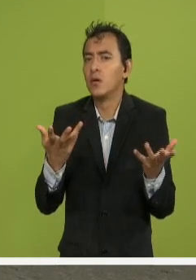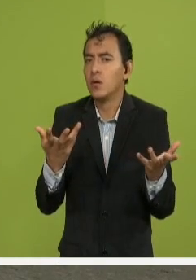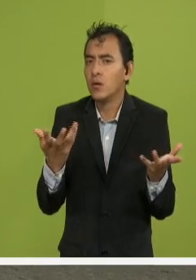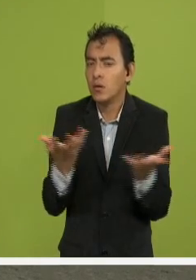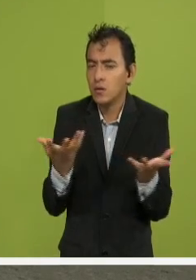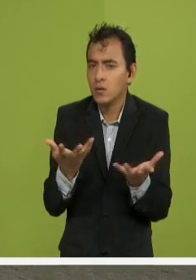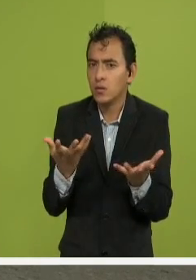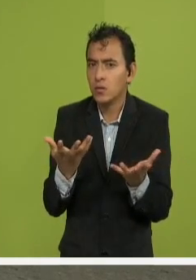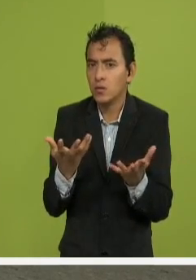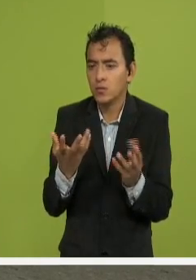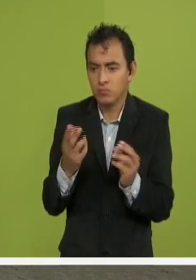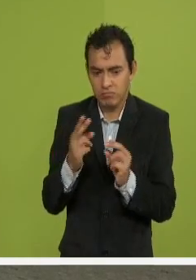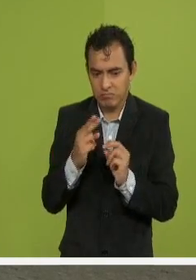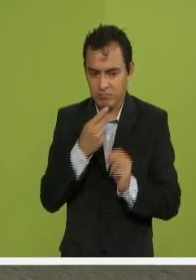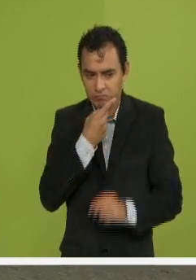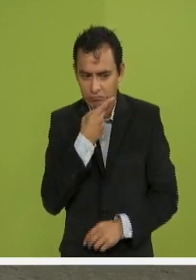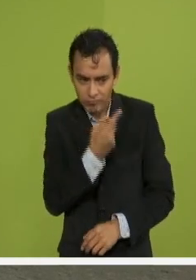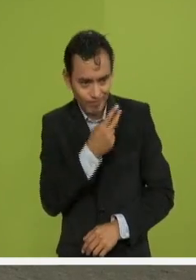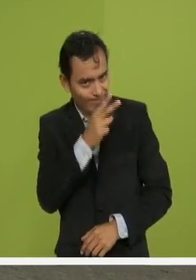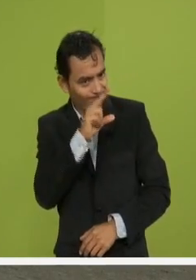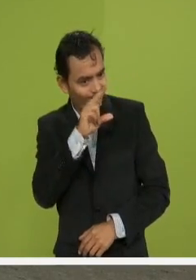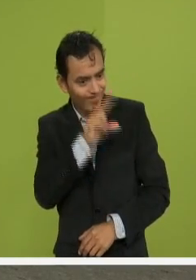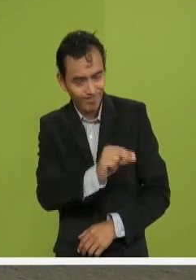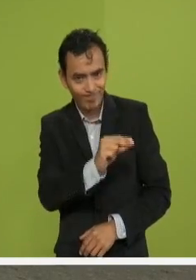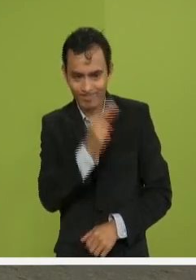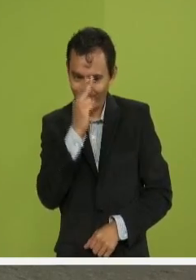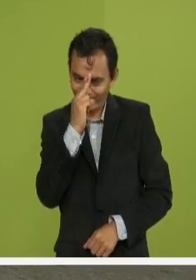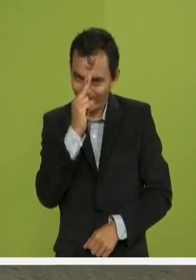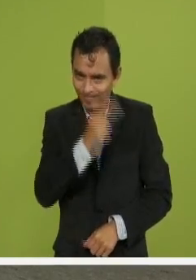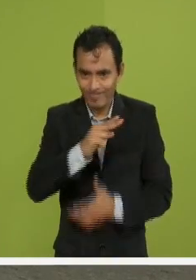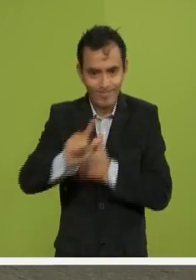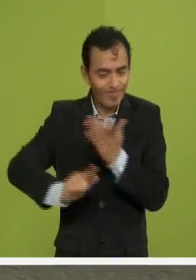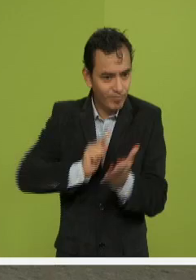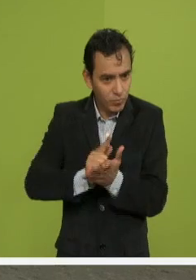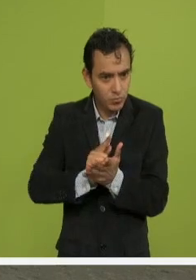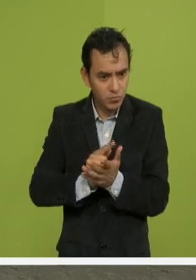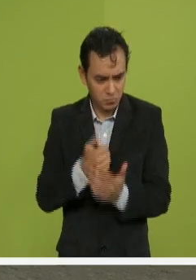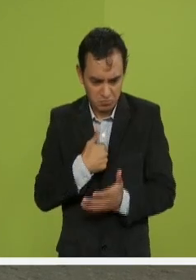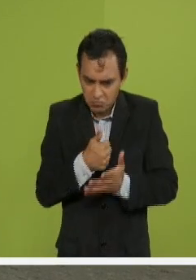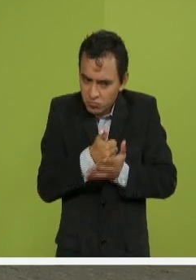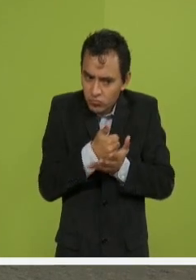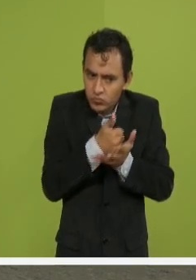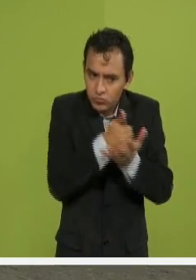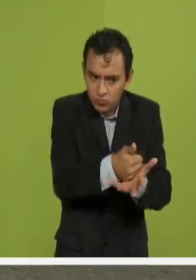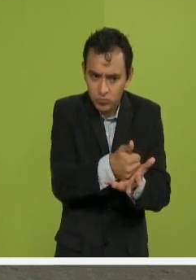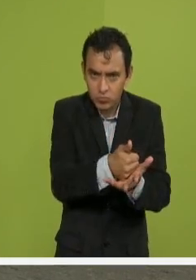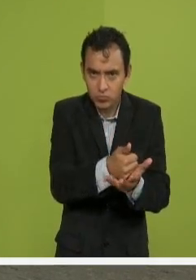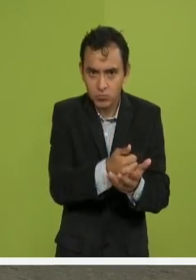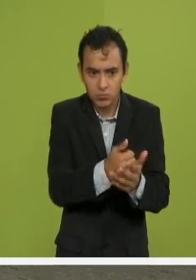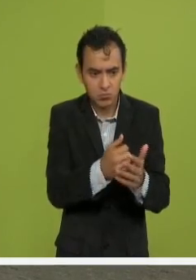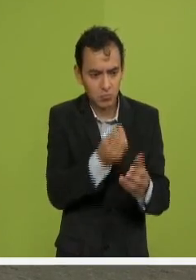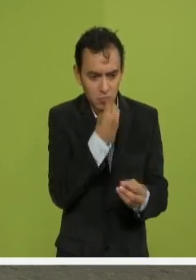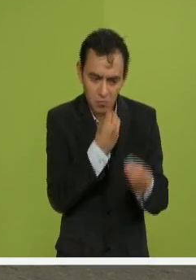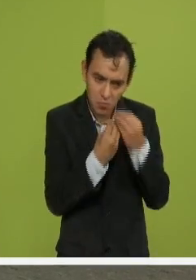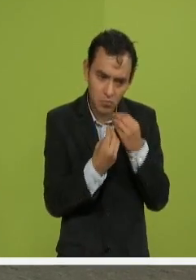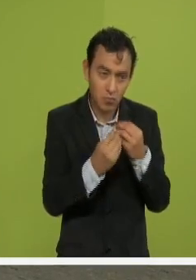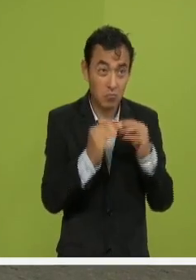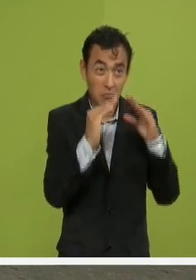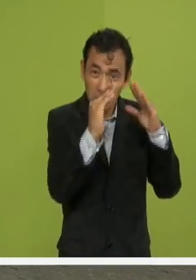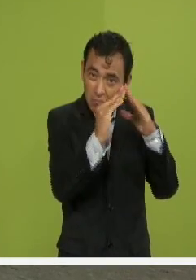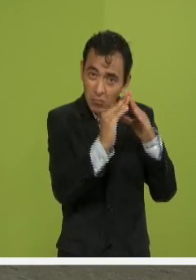¿Nos resistimos, decimos no, como bien mencionabas? Porque muchas veces pasa, pues yo le estoy ayudando, le estoy dando un techo, le estoy dando comida, le estoy